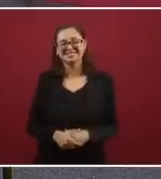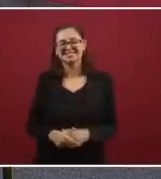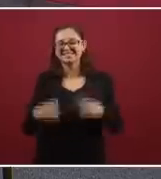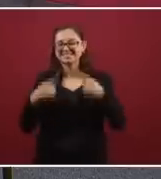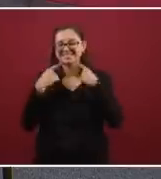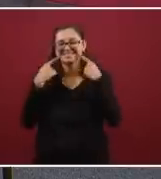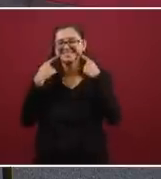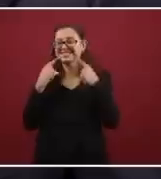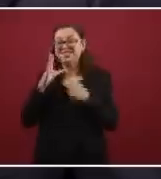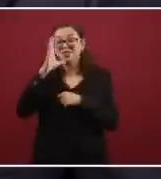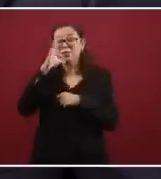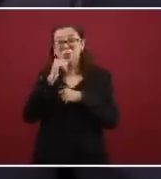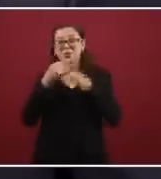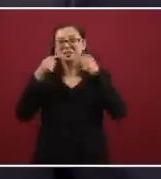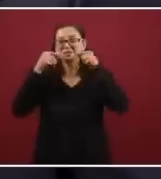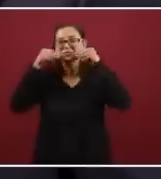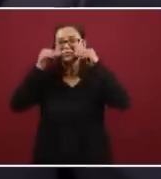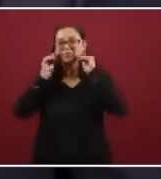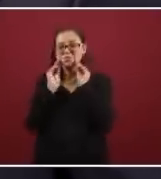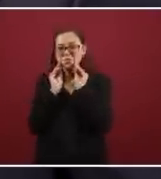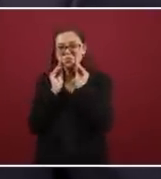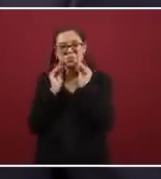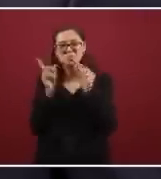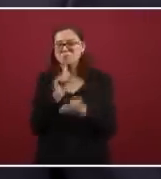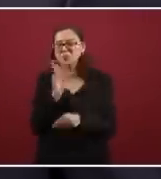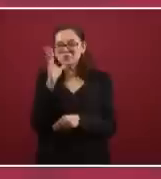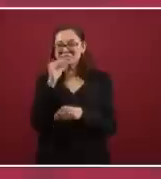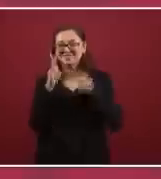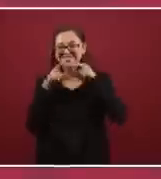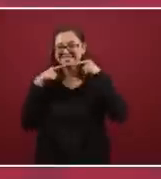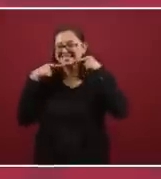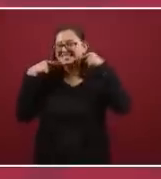plástico, porque estaba muy feliz.